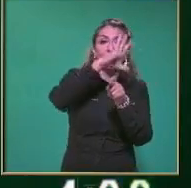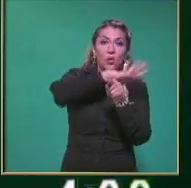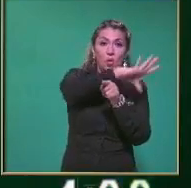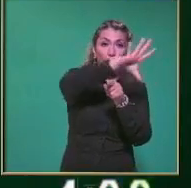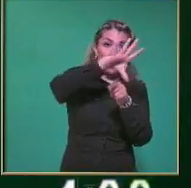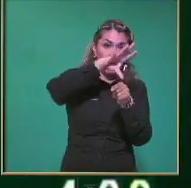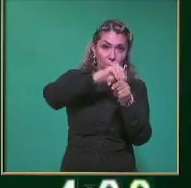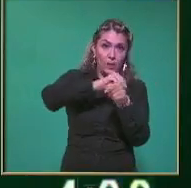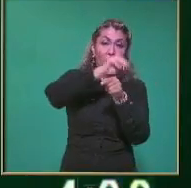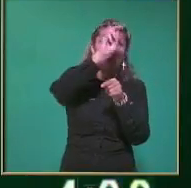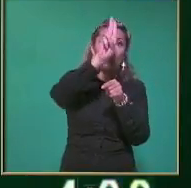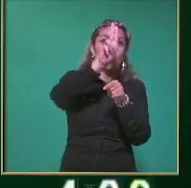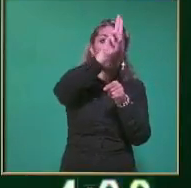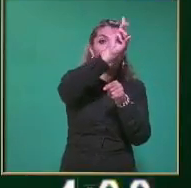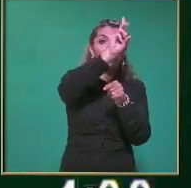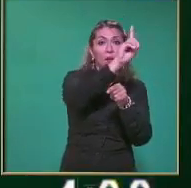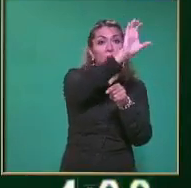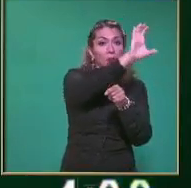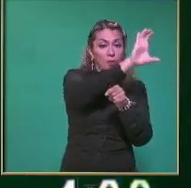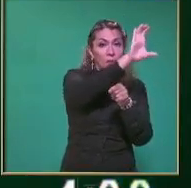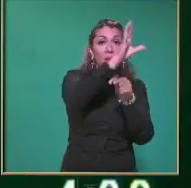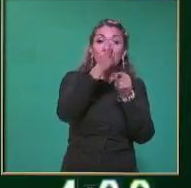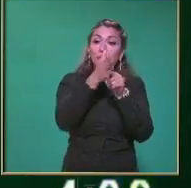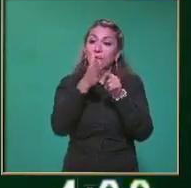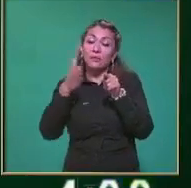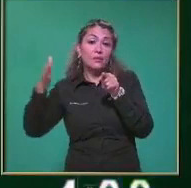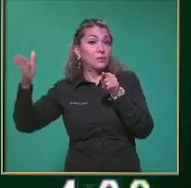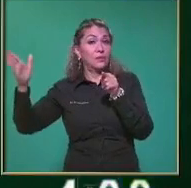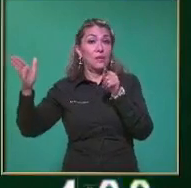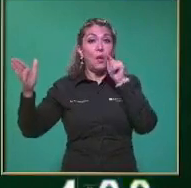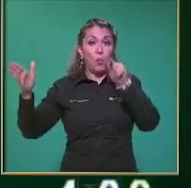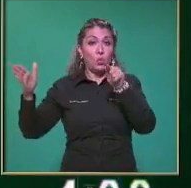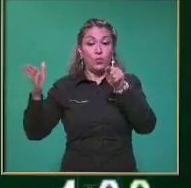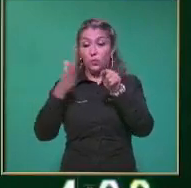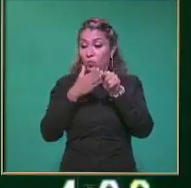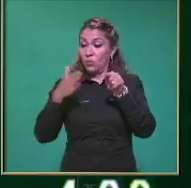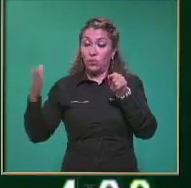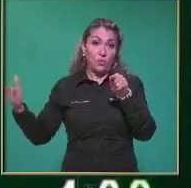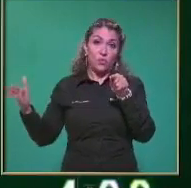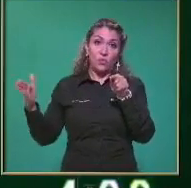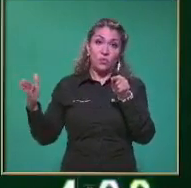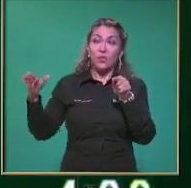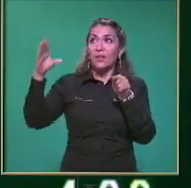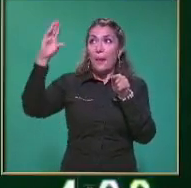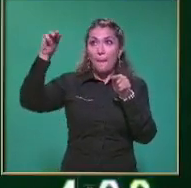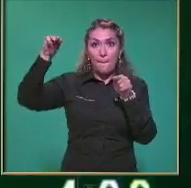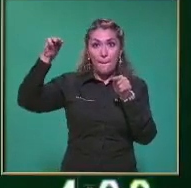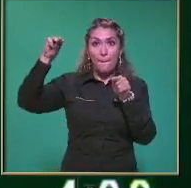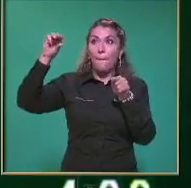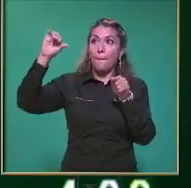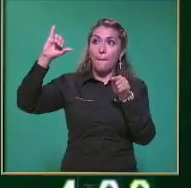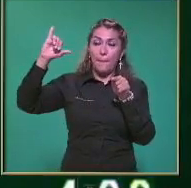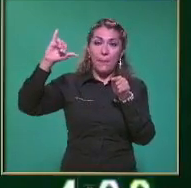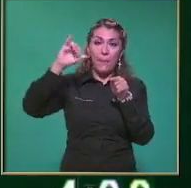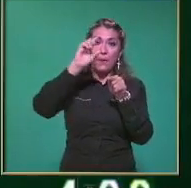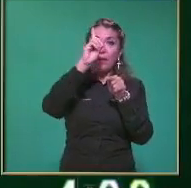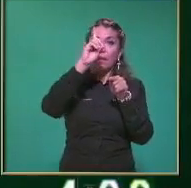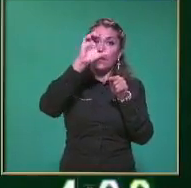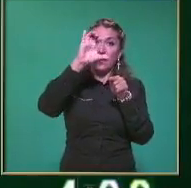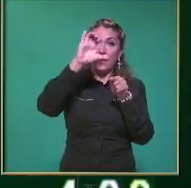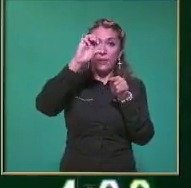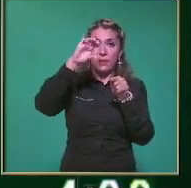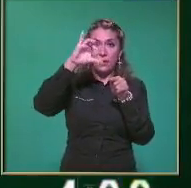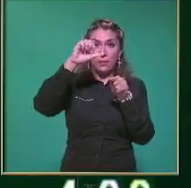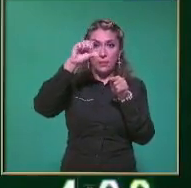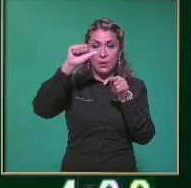las decenas, las centenas, etc. Hacia la derecha están las décimas, que les dije que es 1 sobre